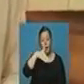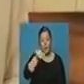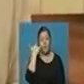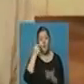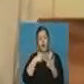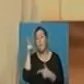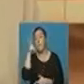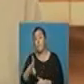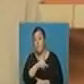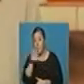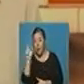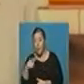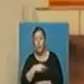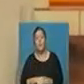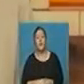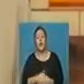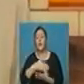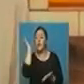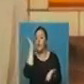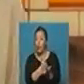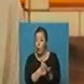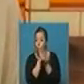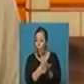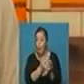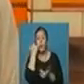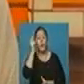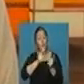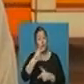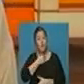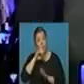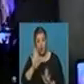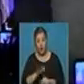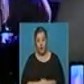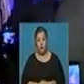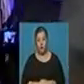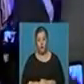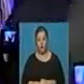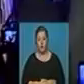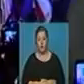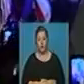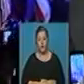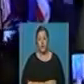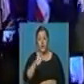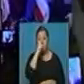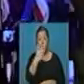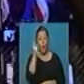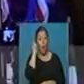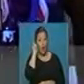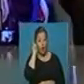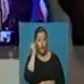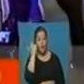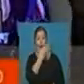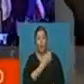contra el Papa Francisco, promete mano dura y la gente quiere eso. Tiene 71 años y